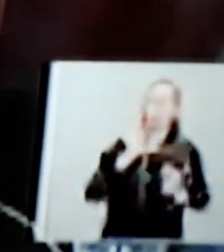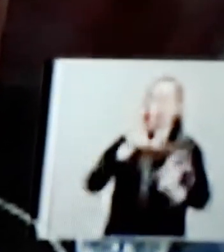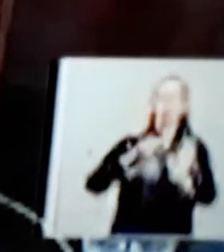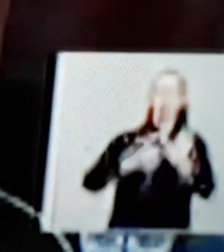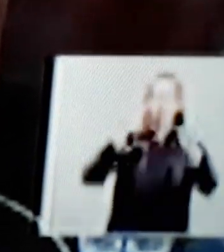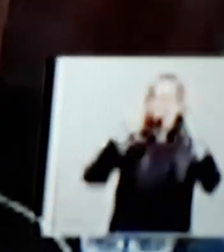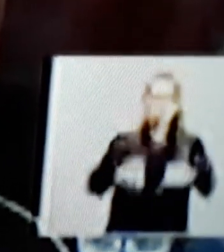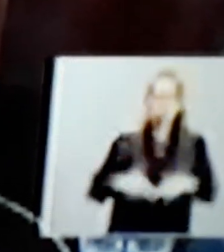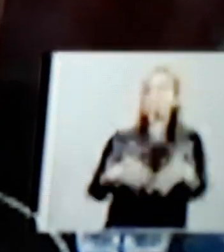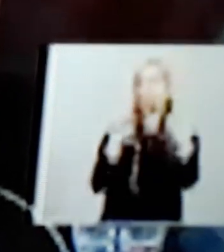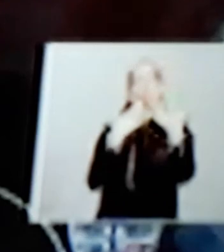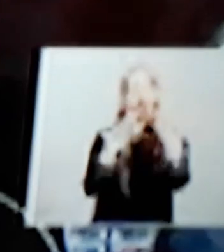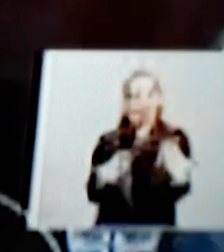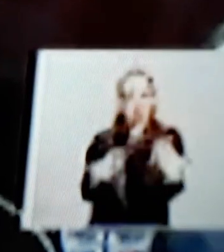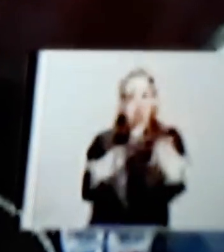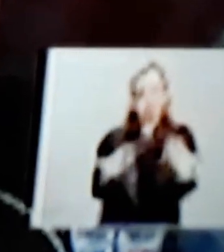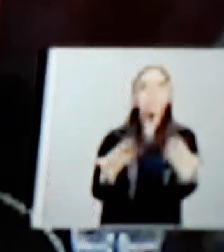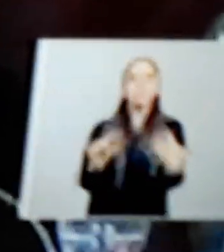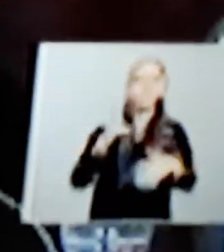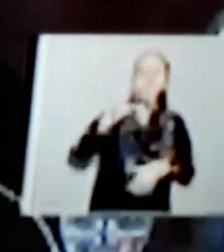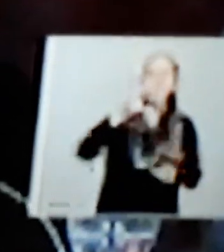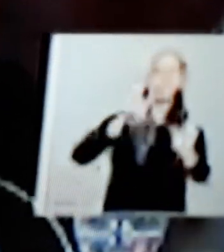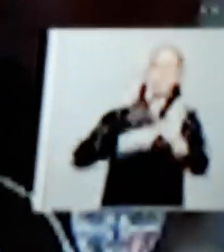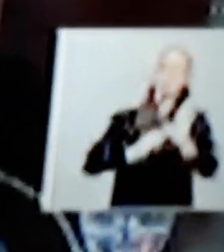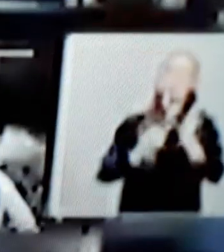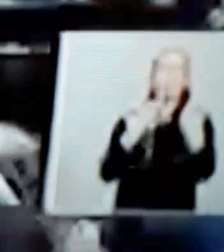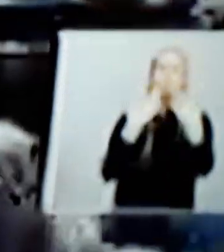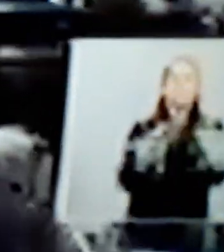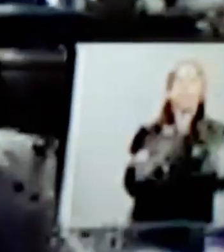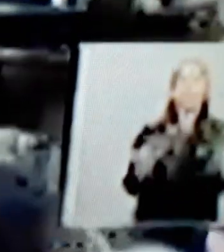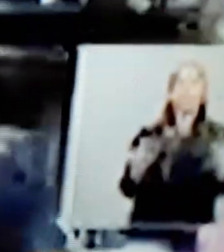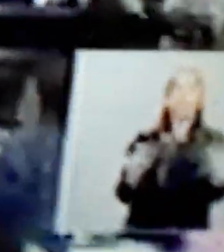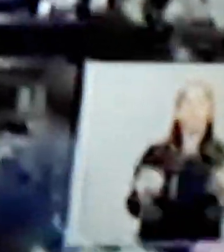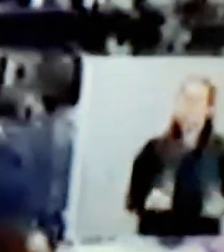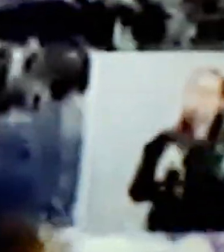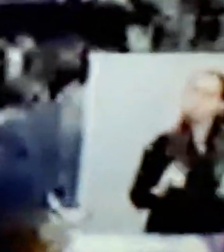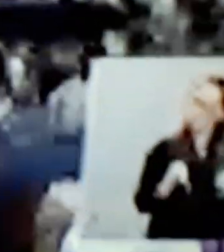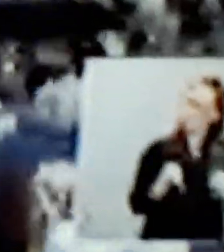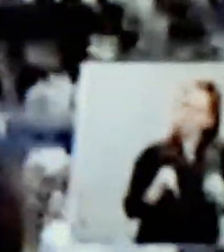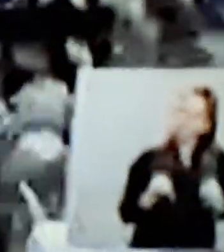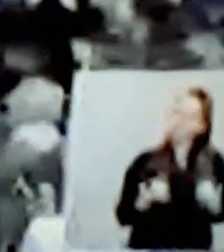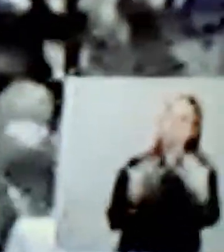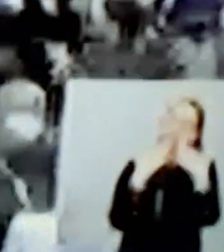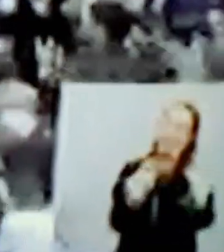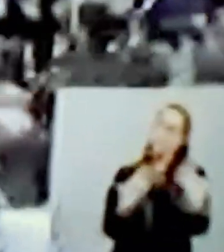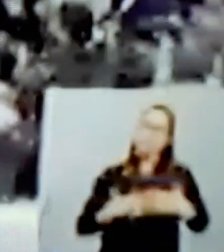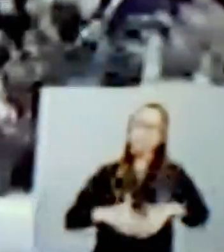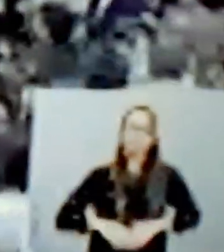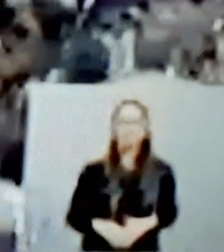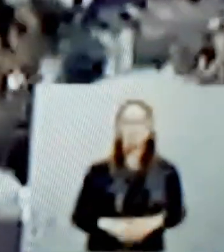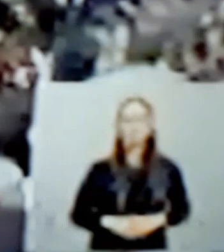bonaerenses. Muchas gracias, Provincia de Buenos Aires. Mucha fuerza. Muchas gracias.